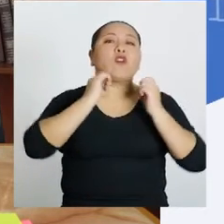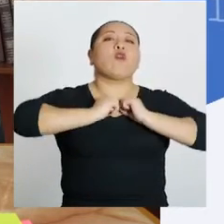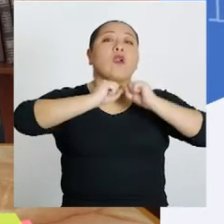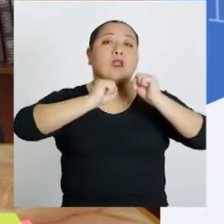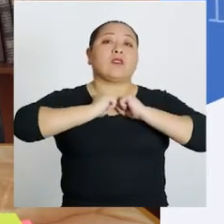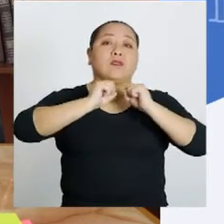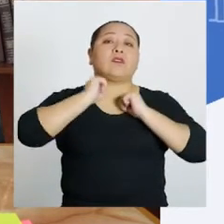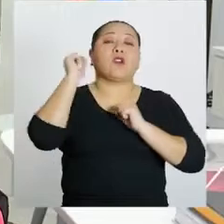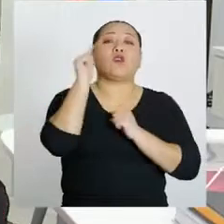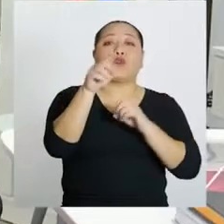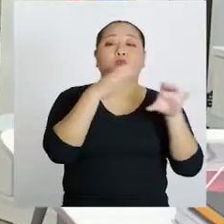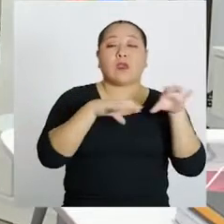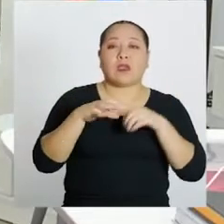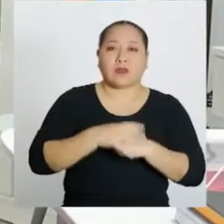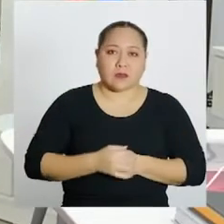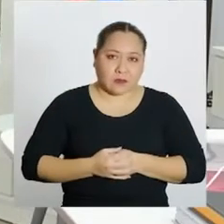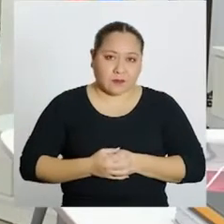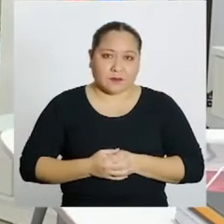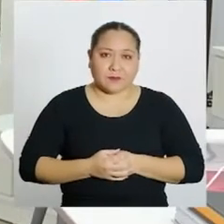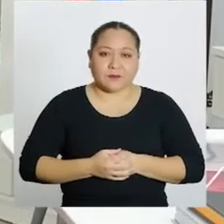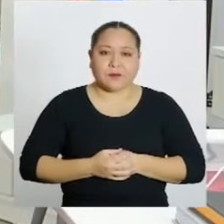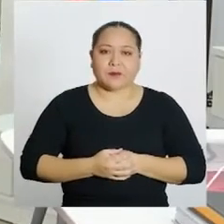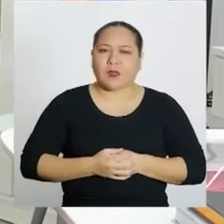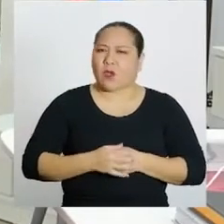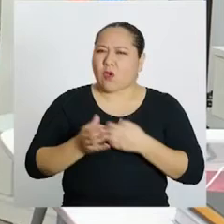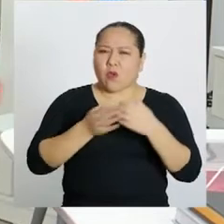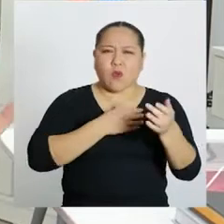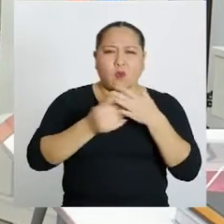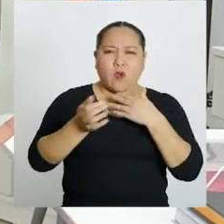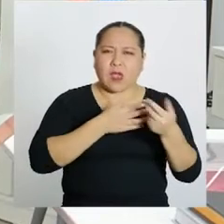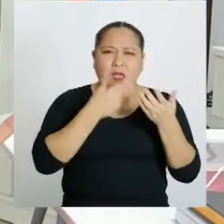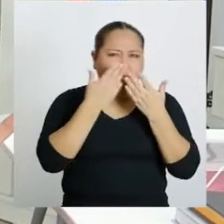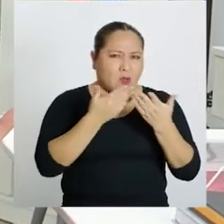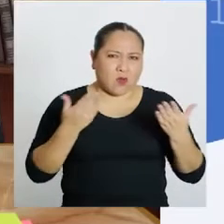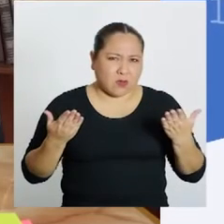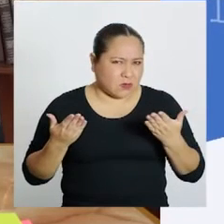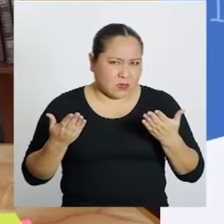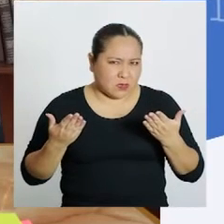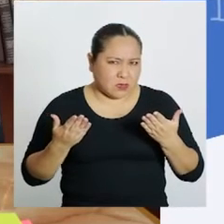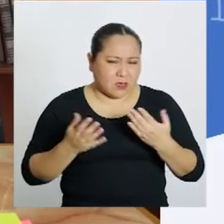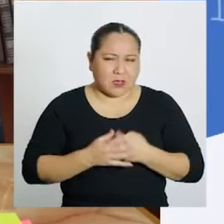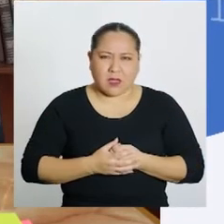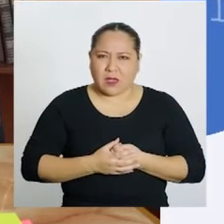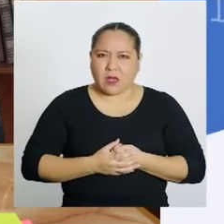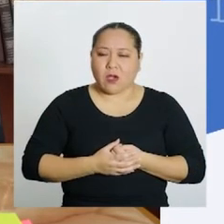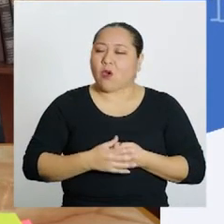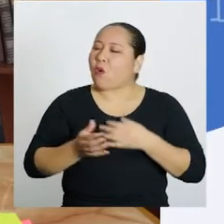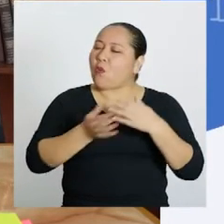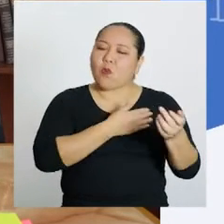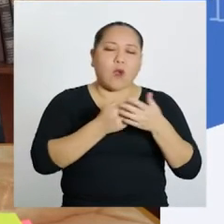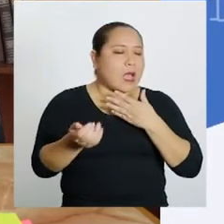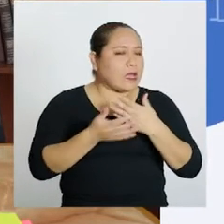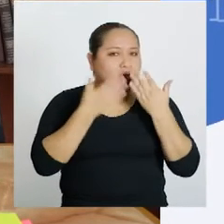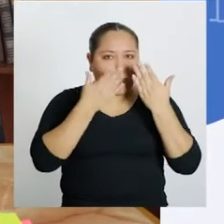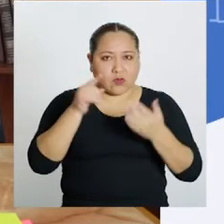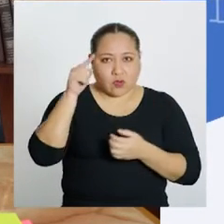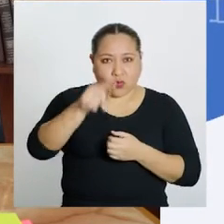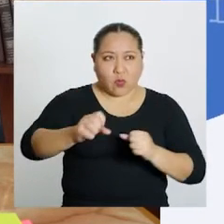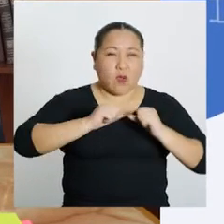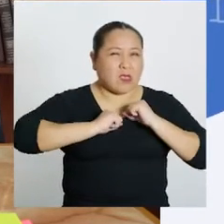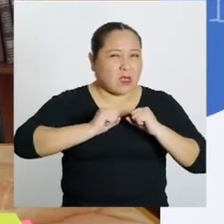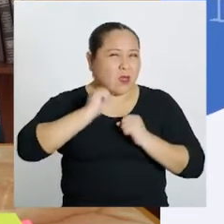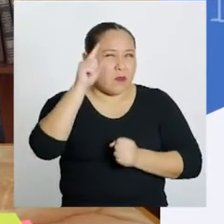físicas que realices. ¿Cualquier actividad? Cualquier actividad física que te